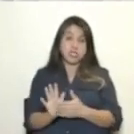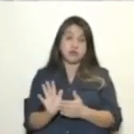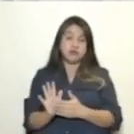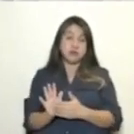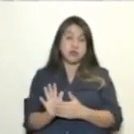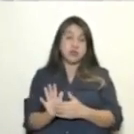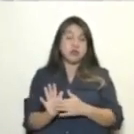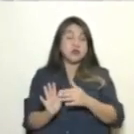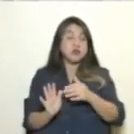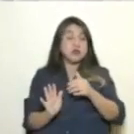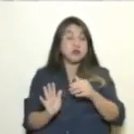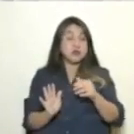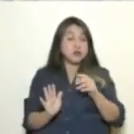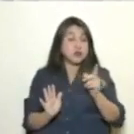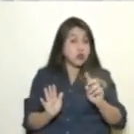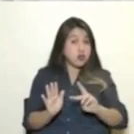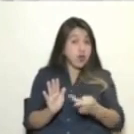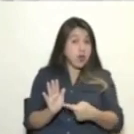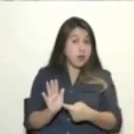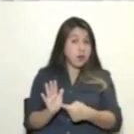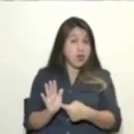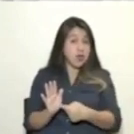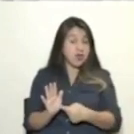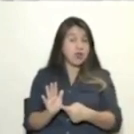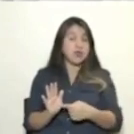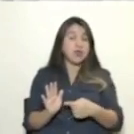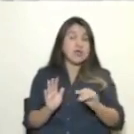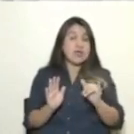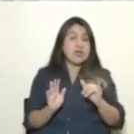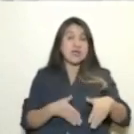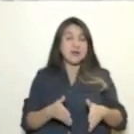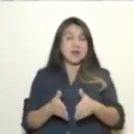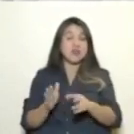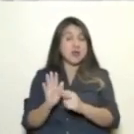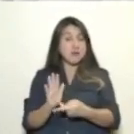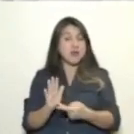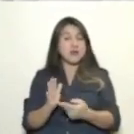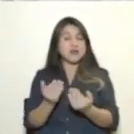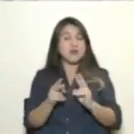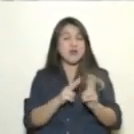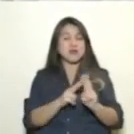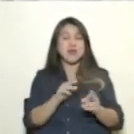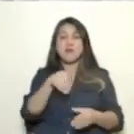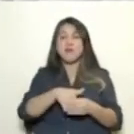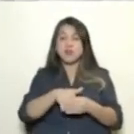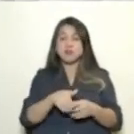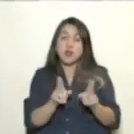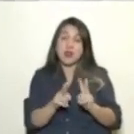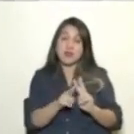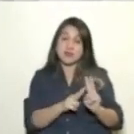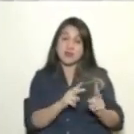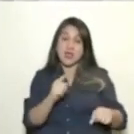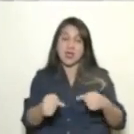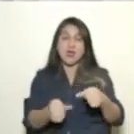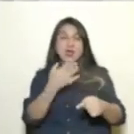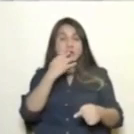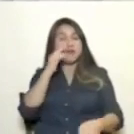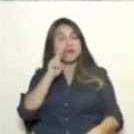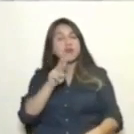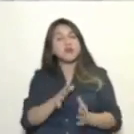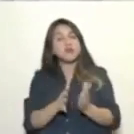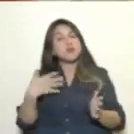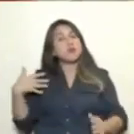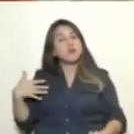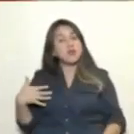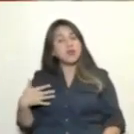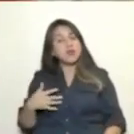no se cambie, y el camino para cambiarlo es precisamente el plebiscito que hay que hacer y esperemos que se haga, porque me parece fundamental. Bueno, eso